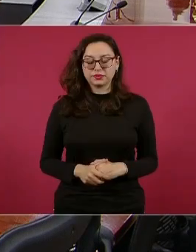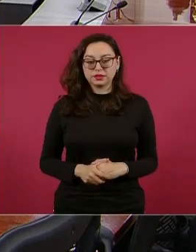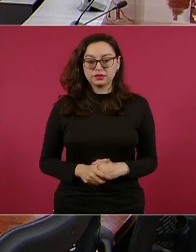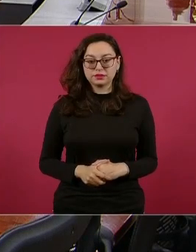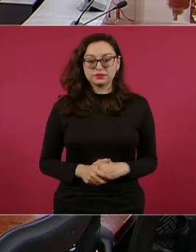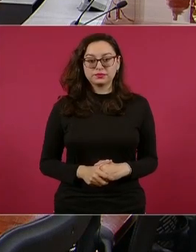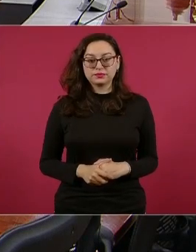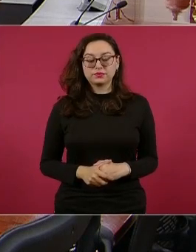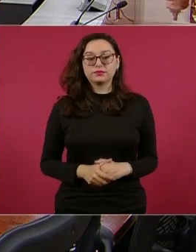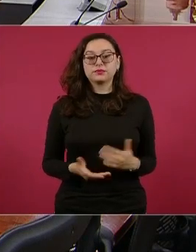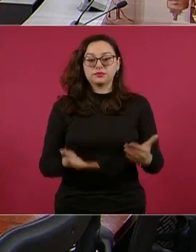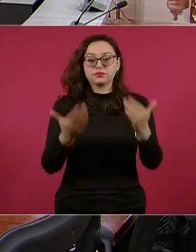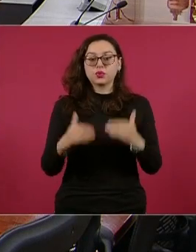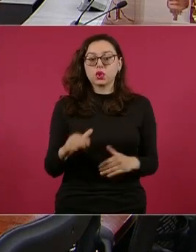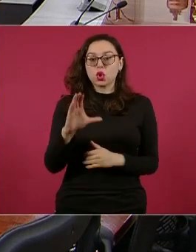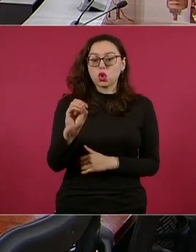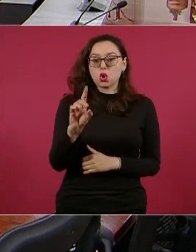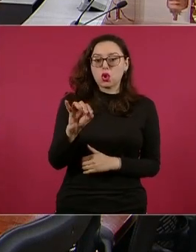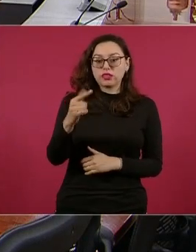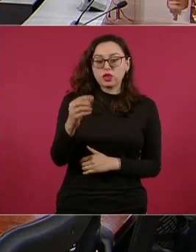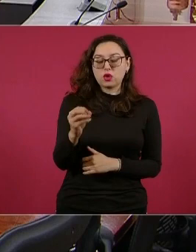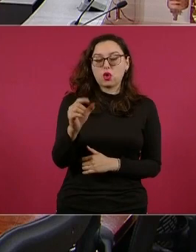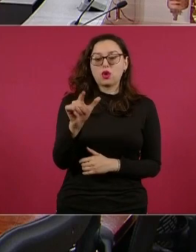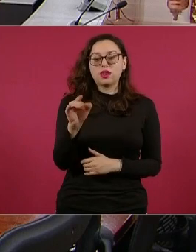Código Libre.